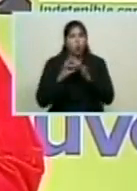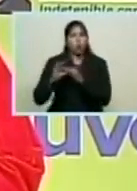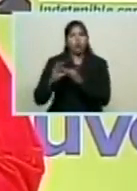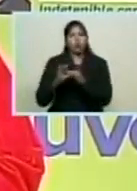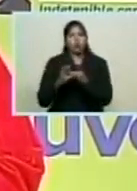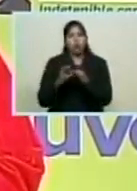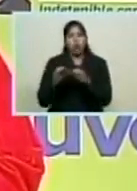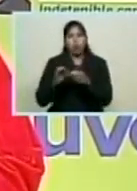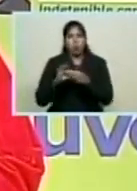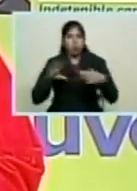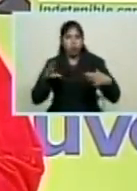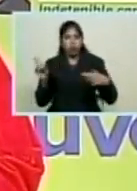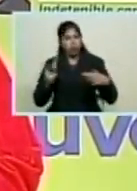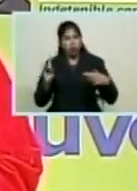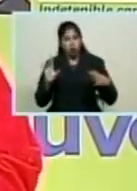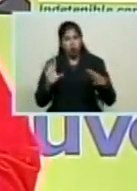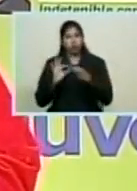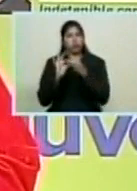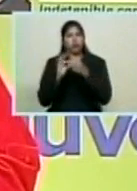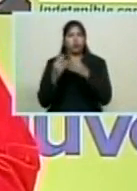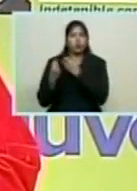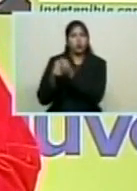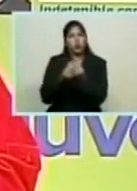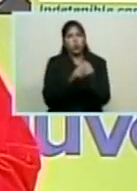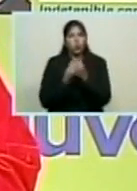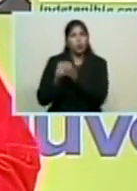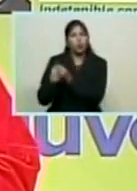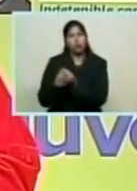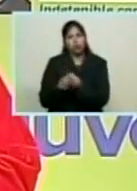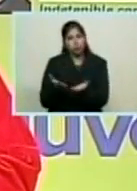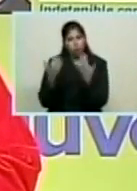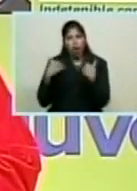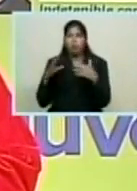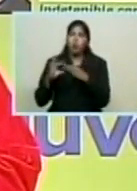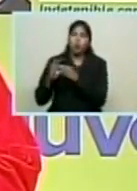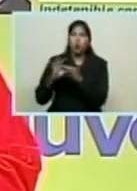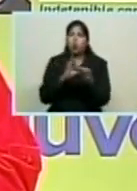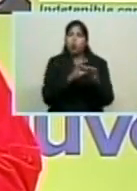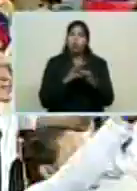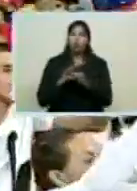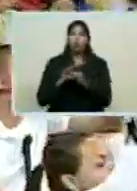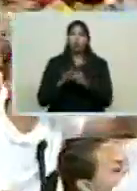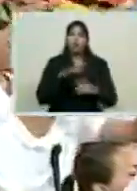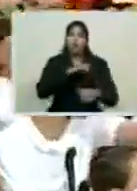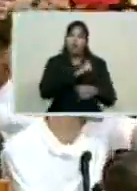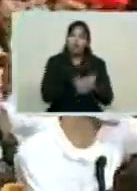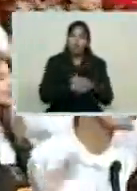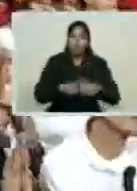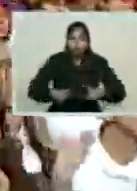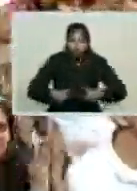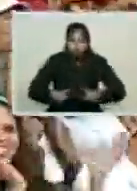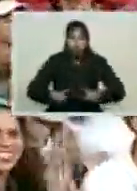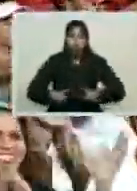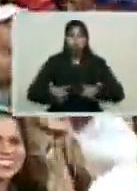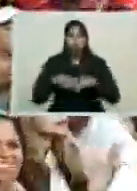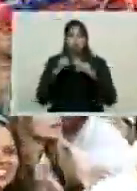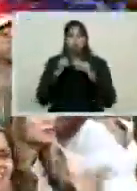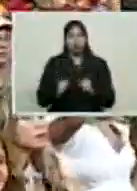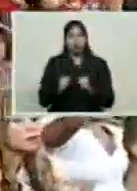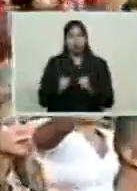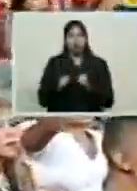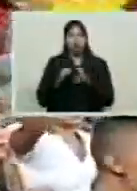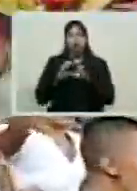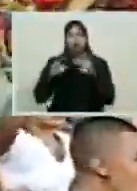podemos dar más, y es lo que yo llamo a todos y a todas, a que juntos demos más, a que juntos construyamos más y